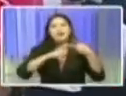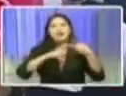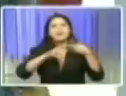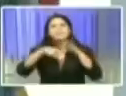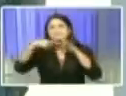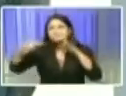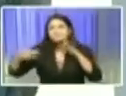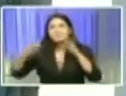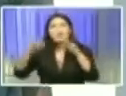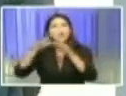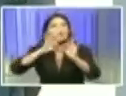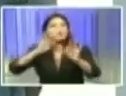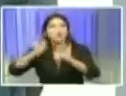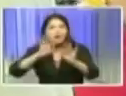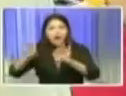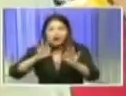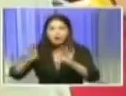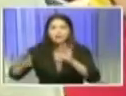Movimiento Teatral,